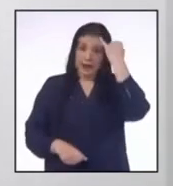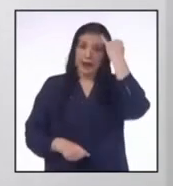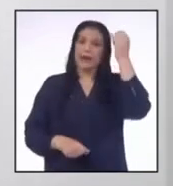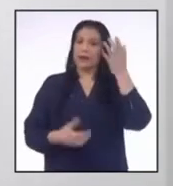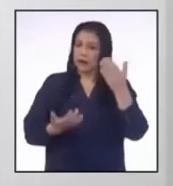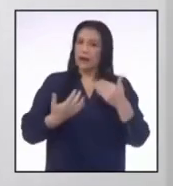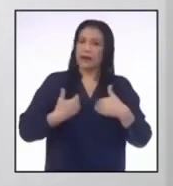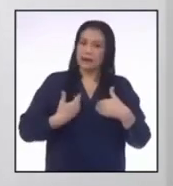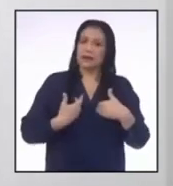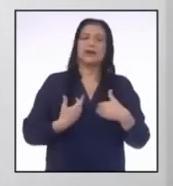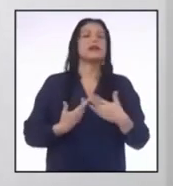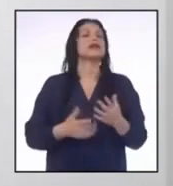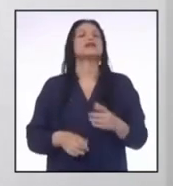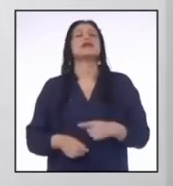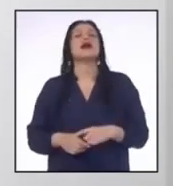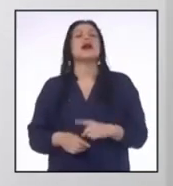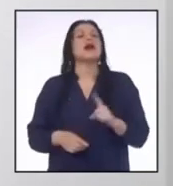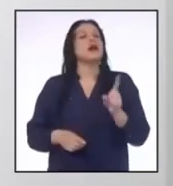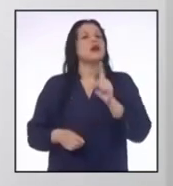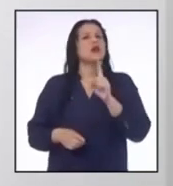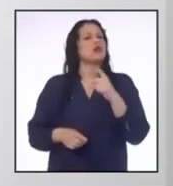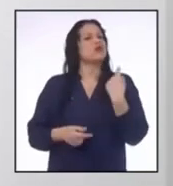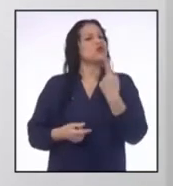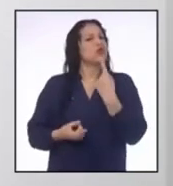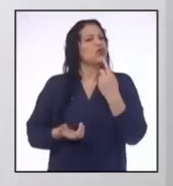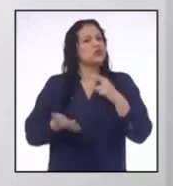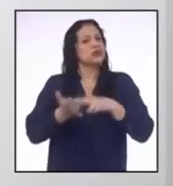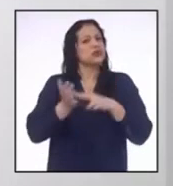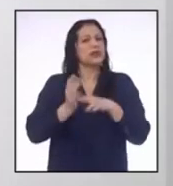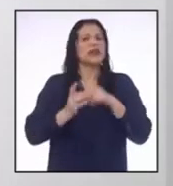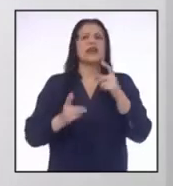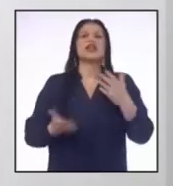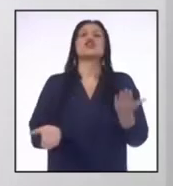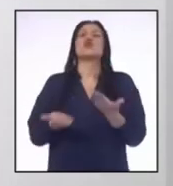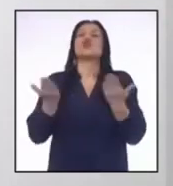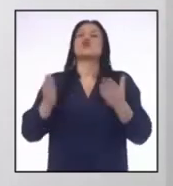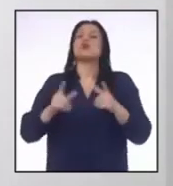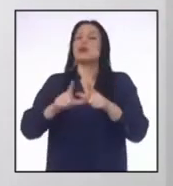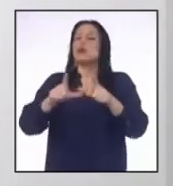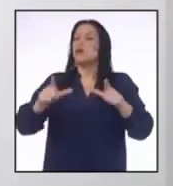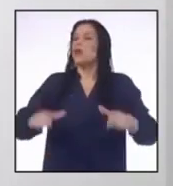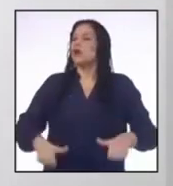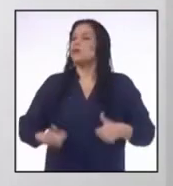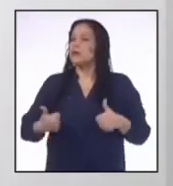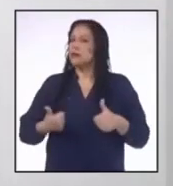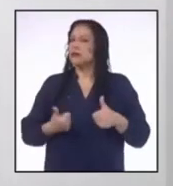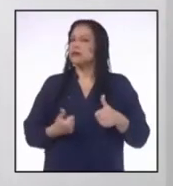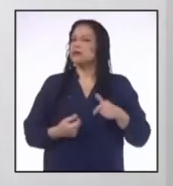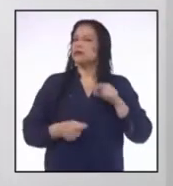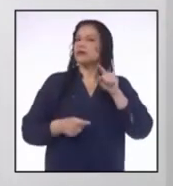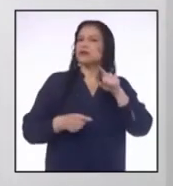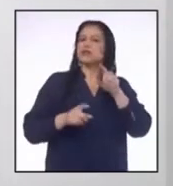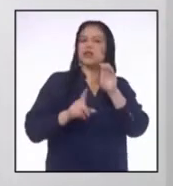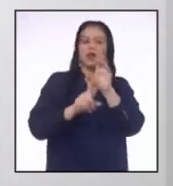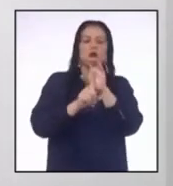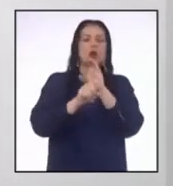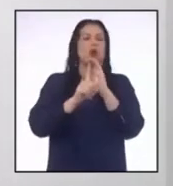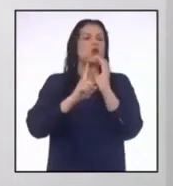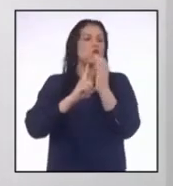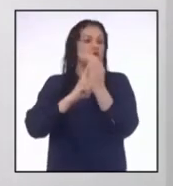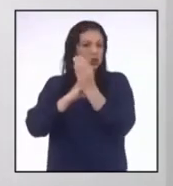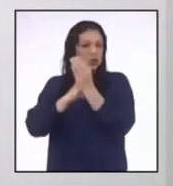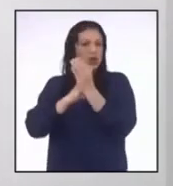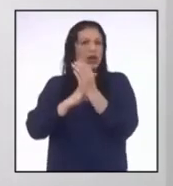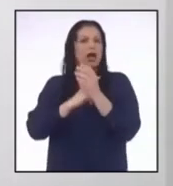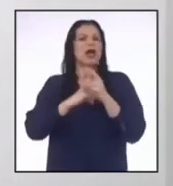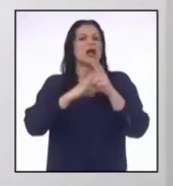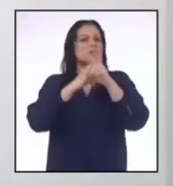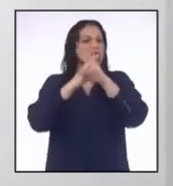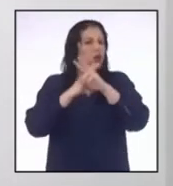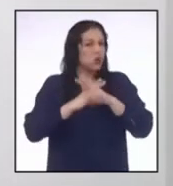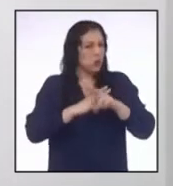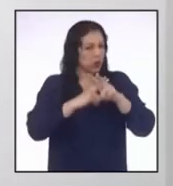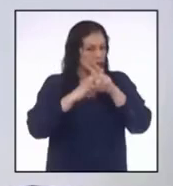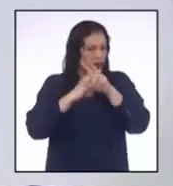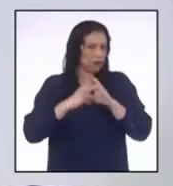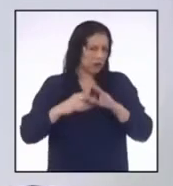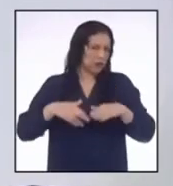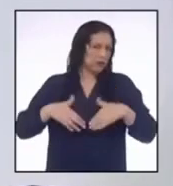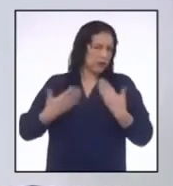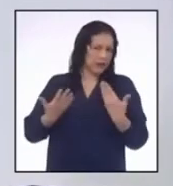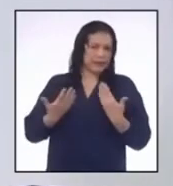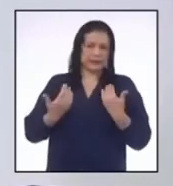la tienes. No se trata de dónde vivas, sino de la cultura de cuidado del ambiente que puedas